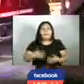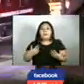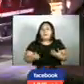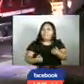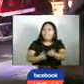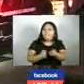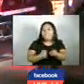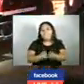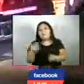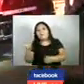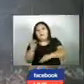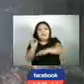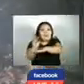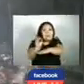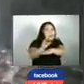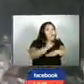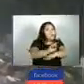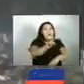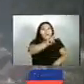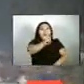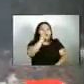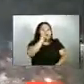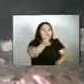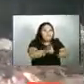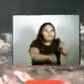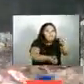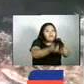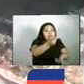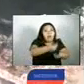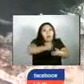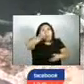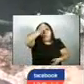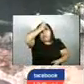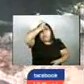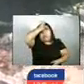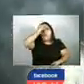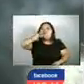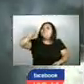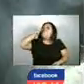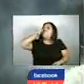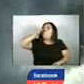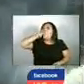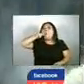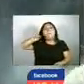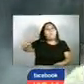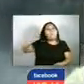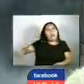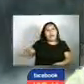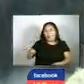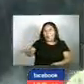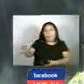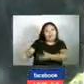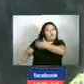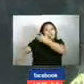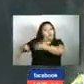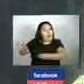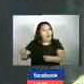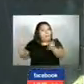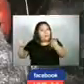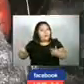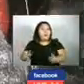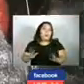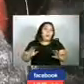haciendo énfasis a la población a evitar factores de imprudencia como el arrojar colillas de cigarro cerca de zonas con maleza